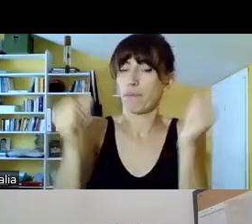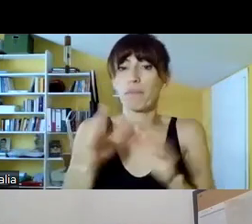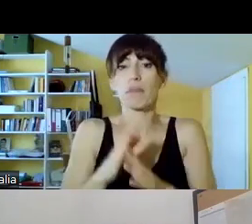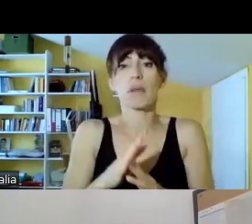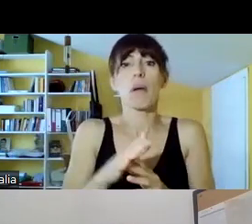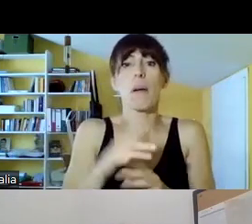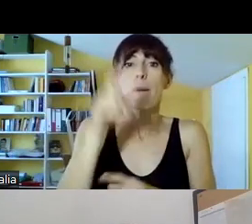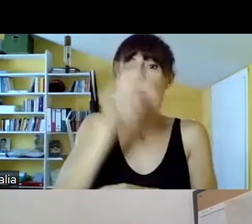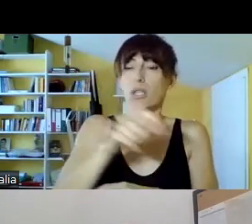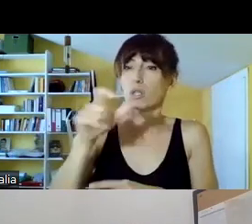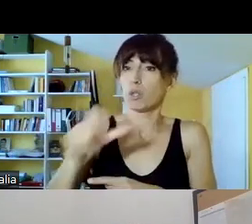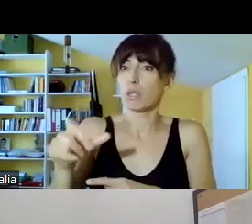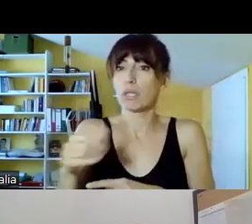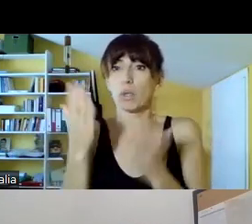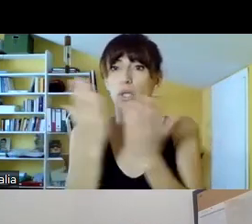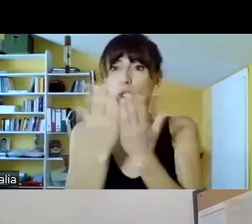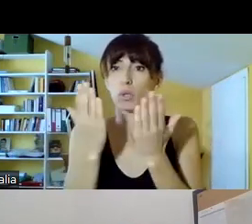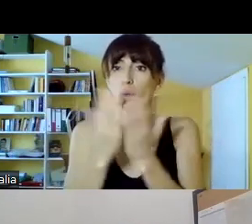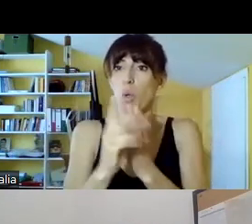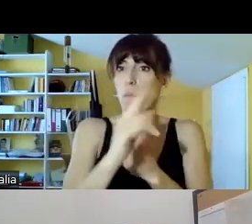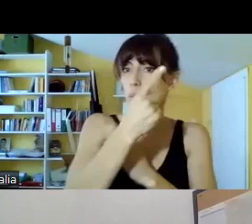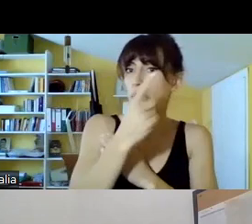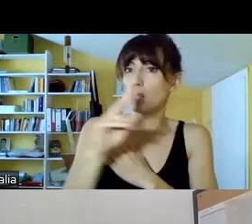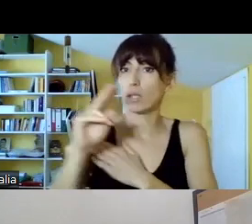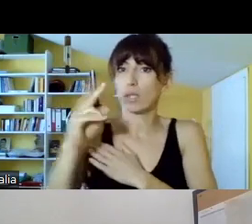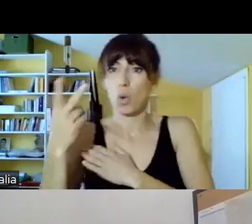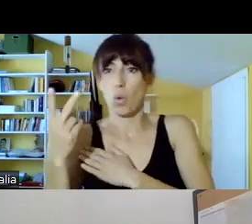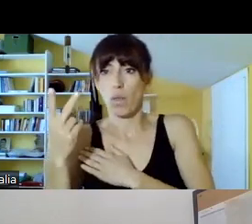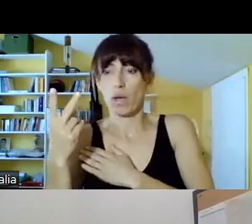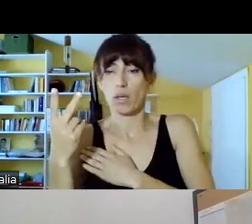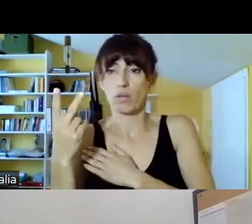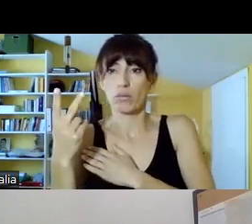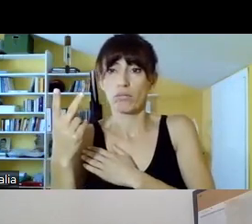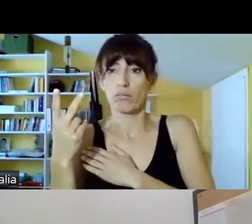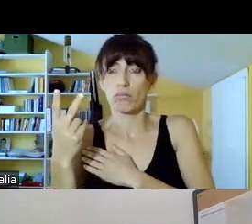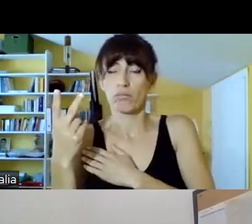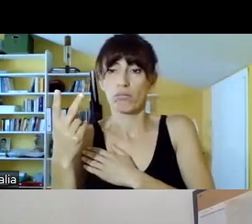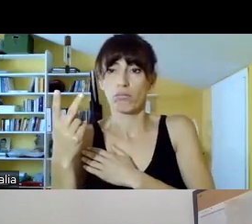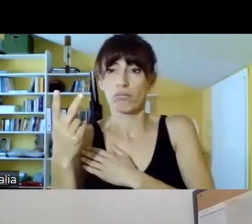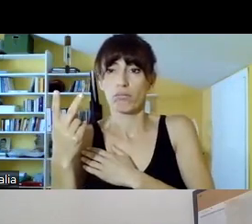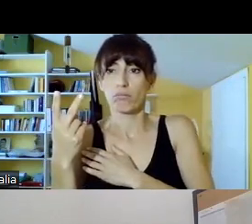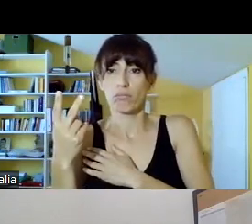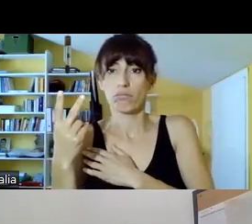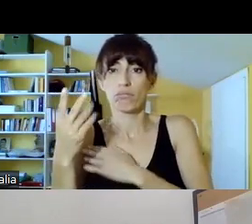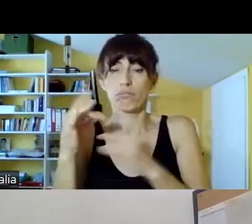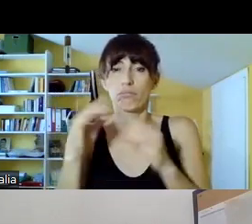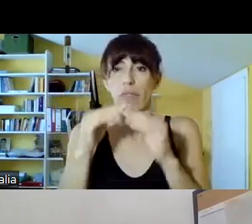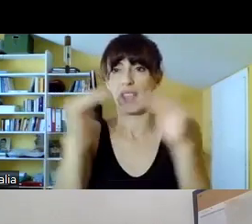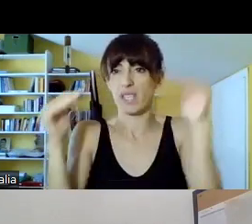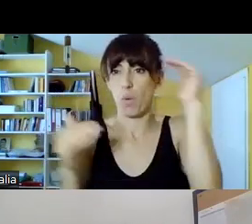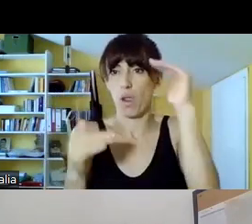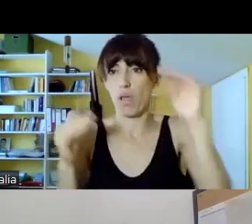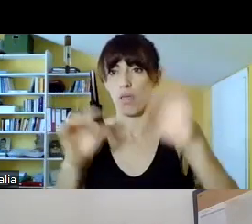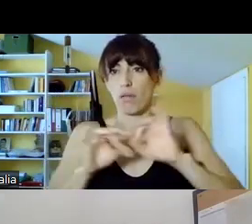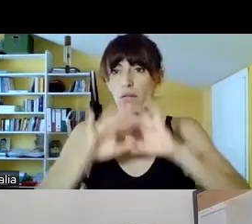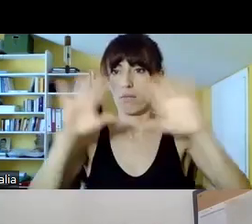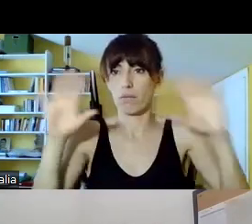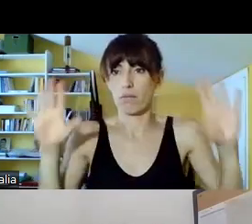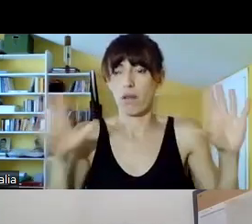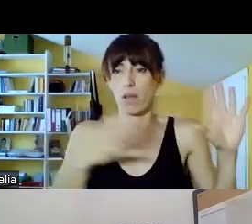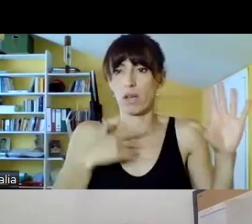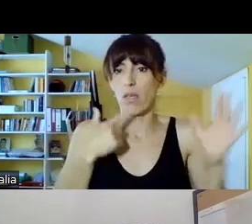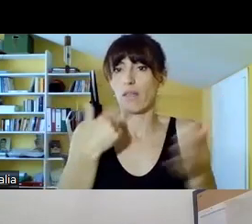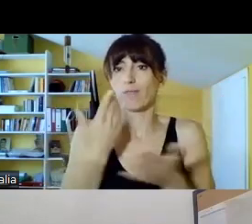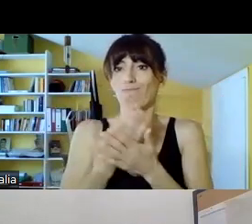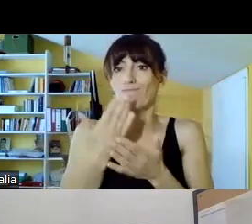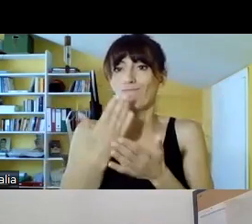primarios o secundarios sí que se aprecian dichas desigualdades. Este hecho de que en